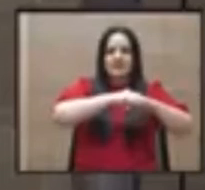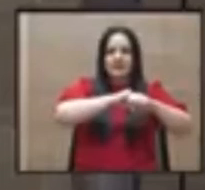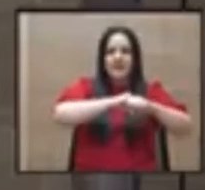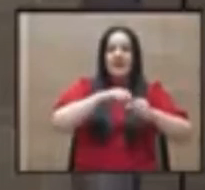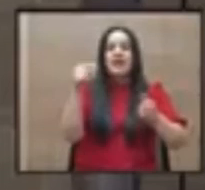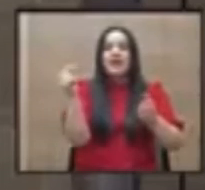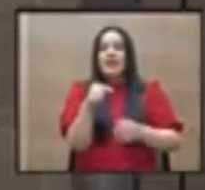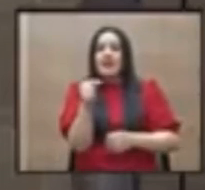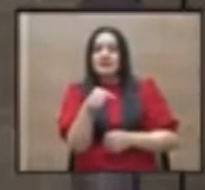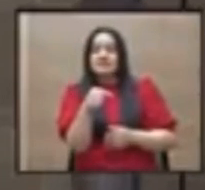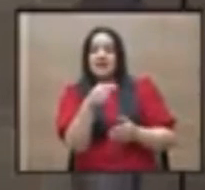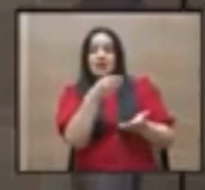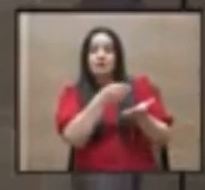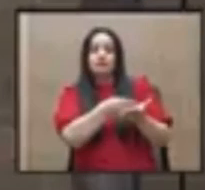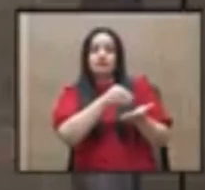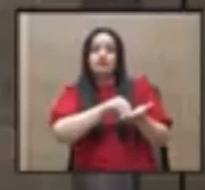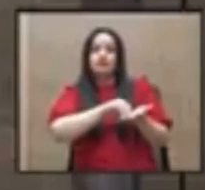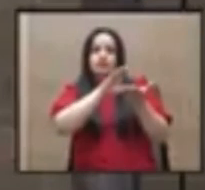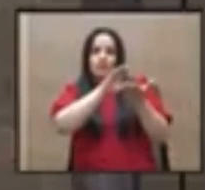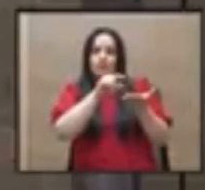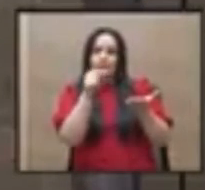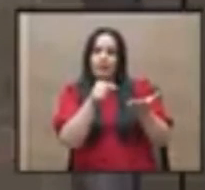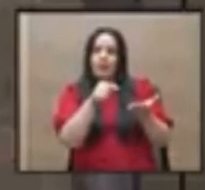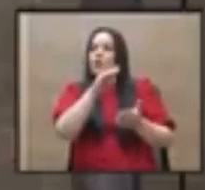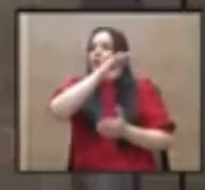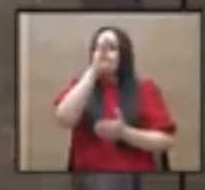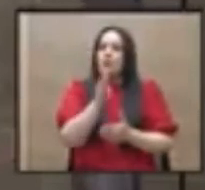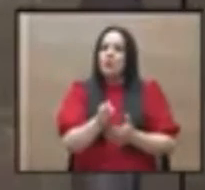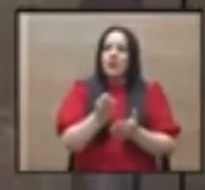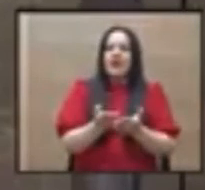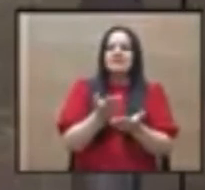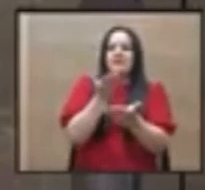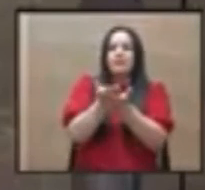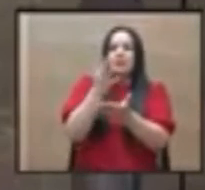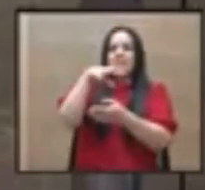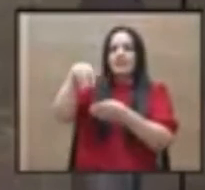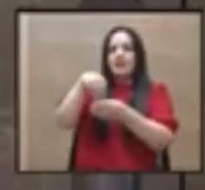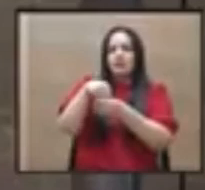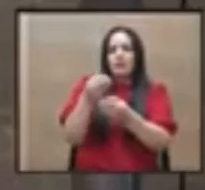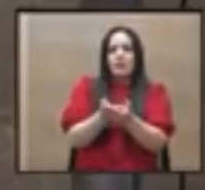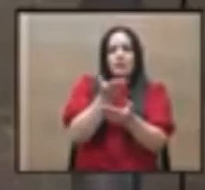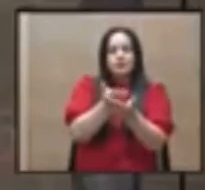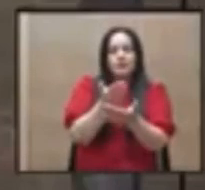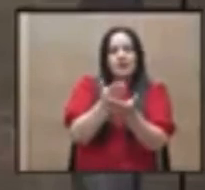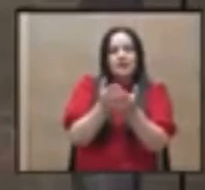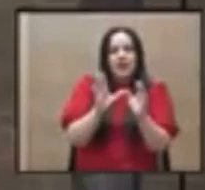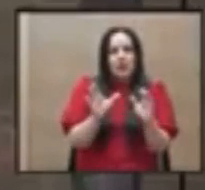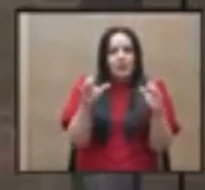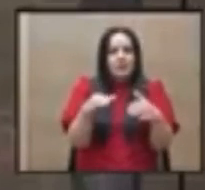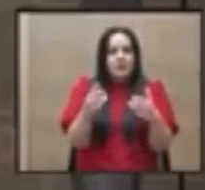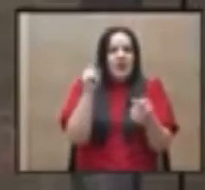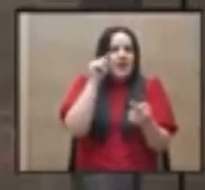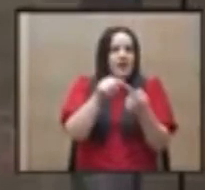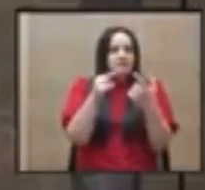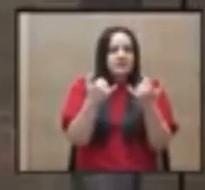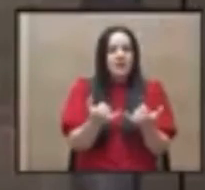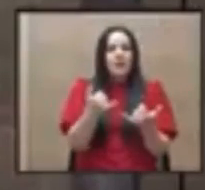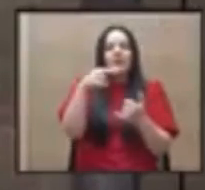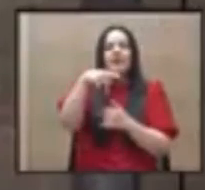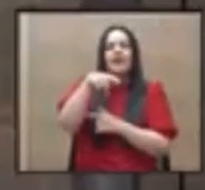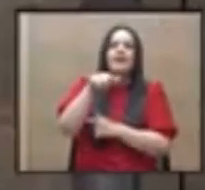rubro nunca se propuso dentro de las mociones de la comisión. Hasta ahora, la fracción